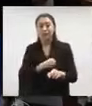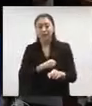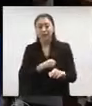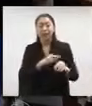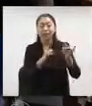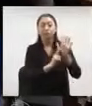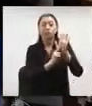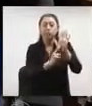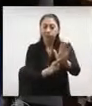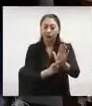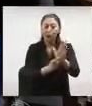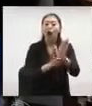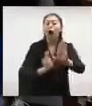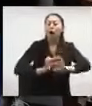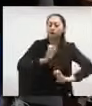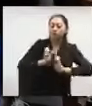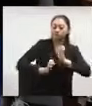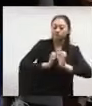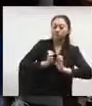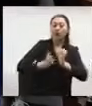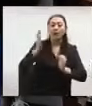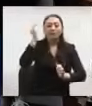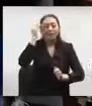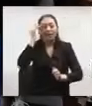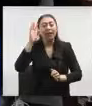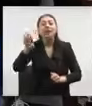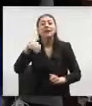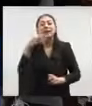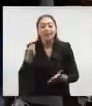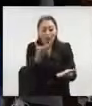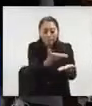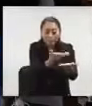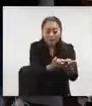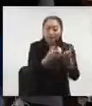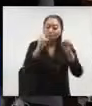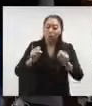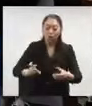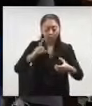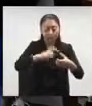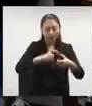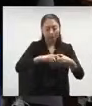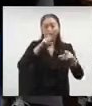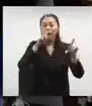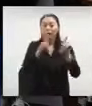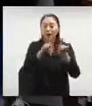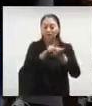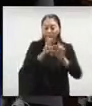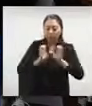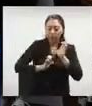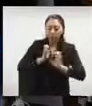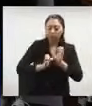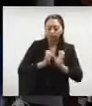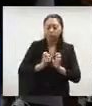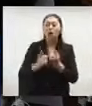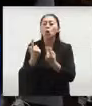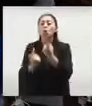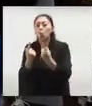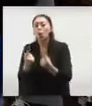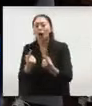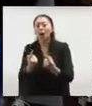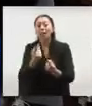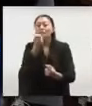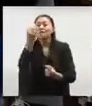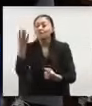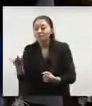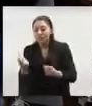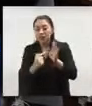estarán ansiosos por saber qué se les va a pedir para poder participar, estarán ansiosos por saber en qué fecha van a presentar